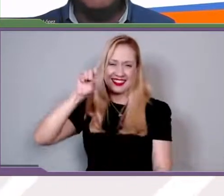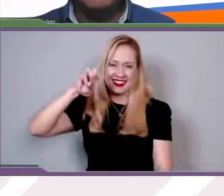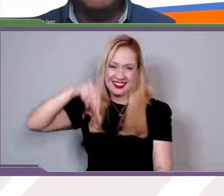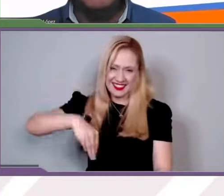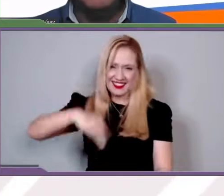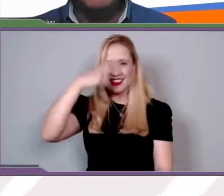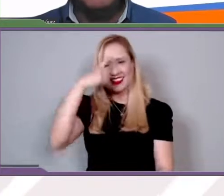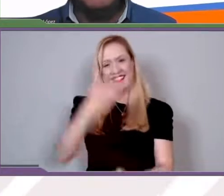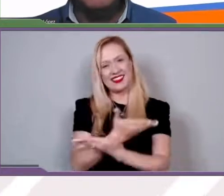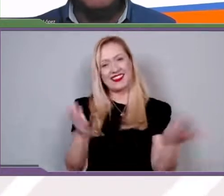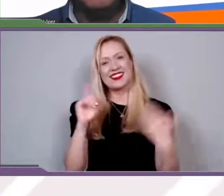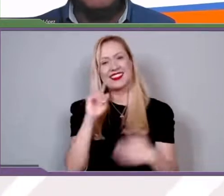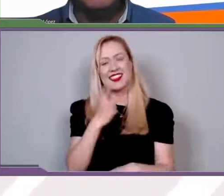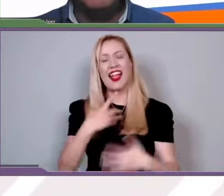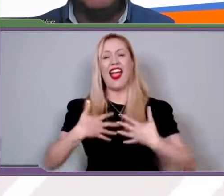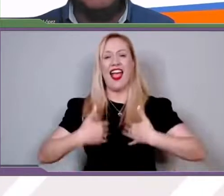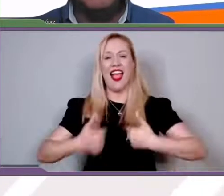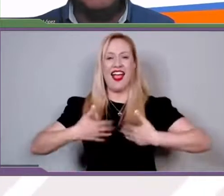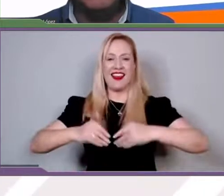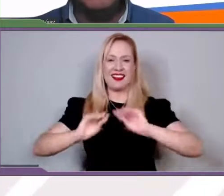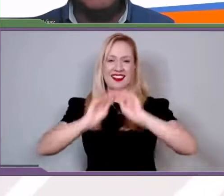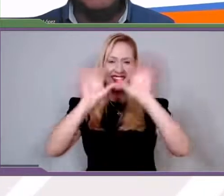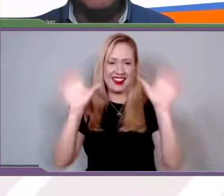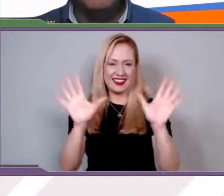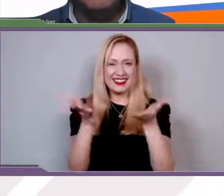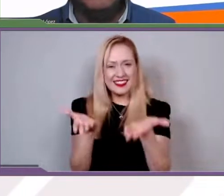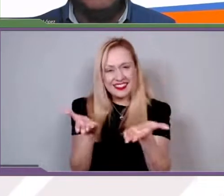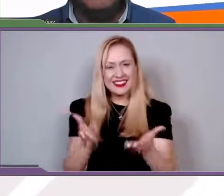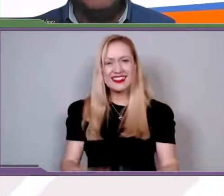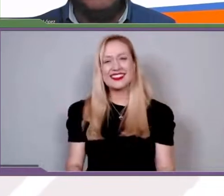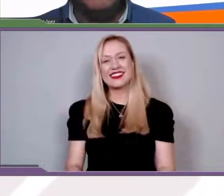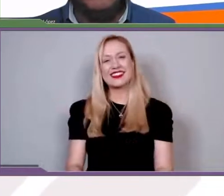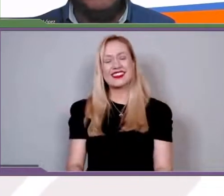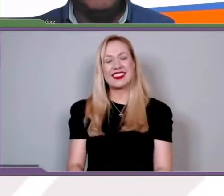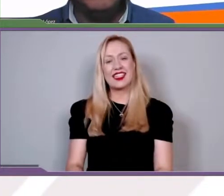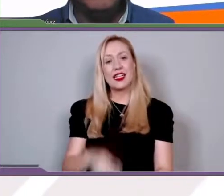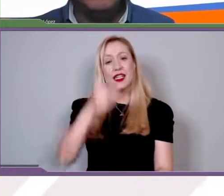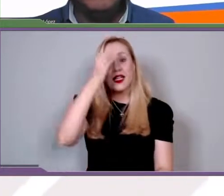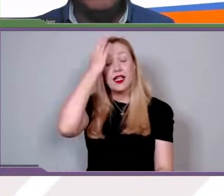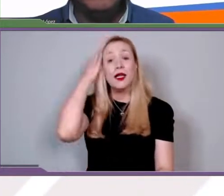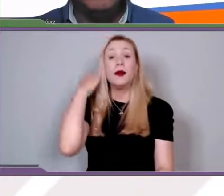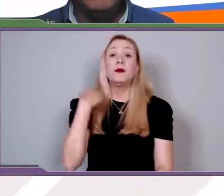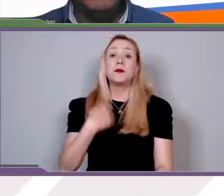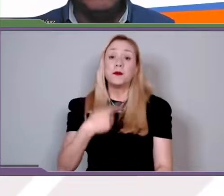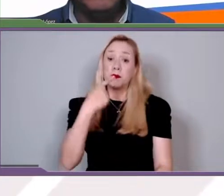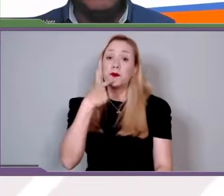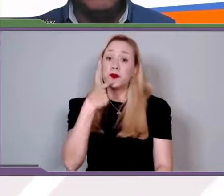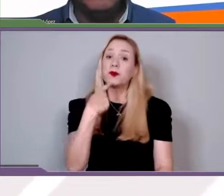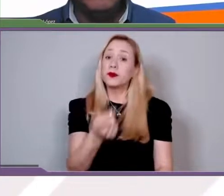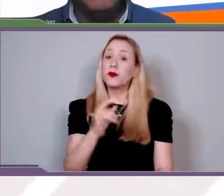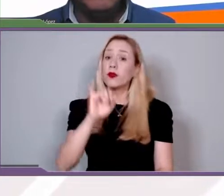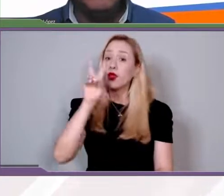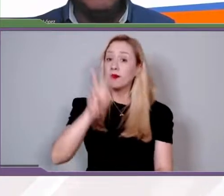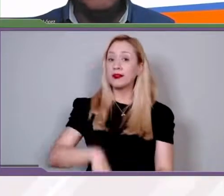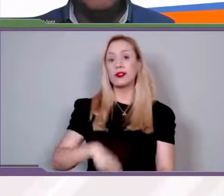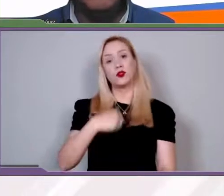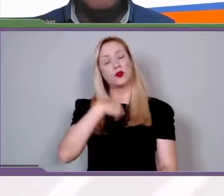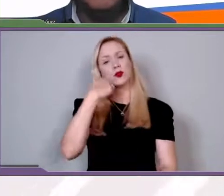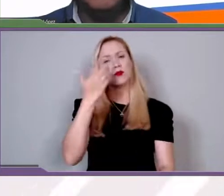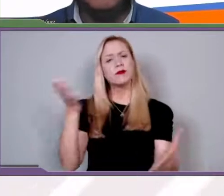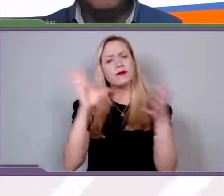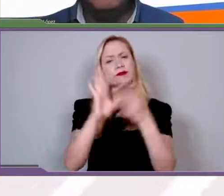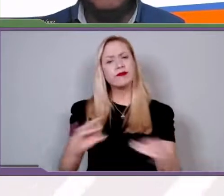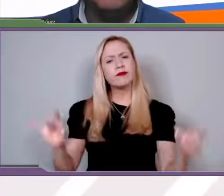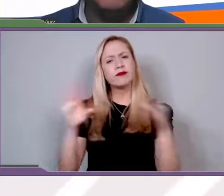haciendo este programa, por supuesto, accesible para todas las personas. Bueno, ya decía yo que en este primer bloque me gustaría que conversáramos un